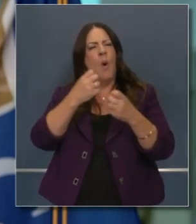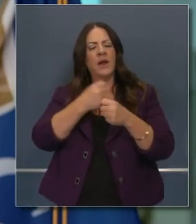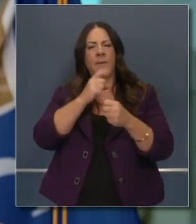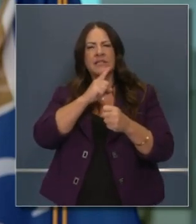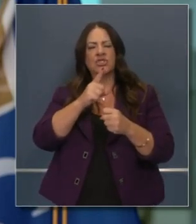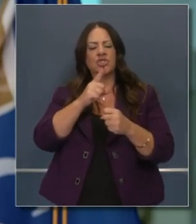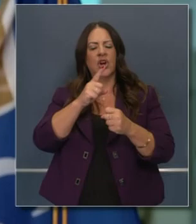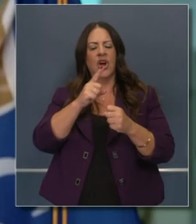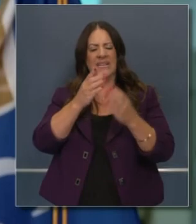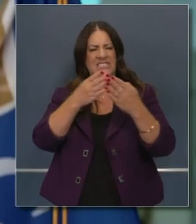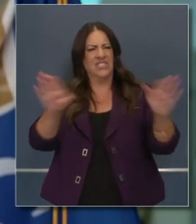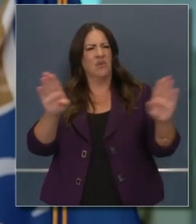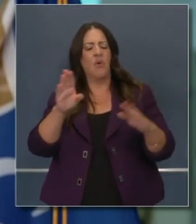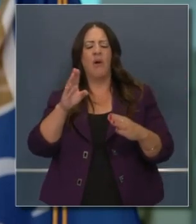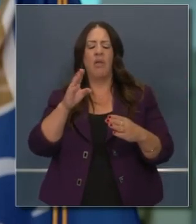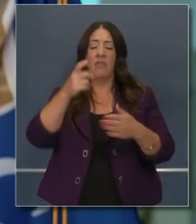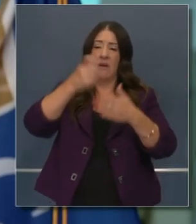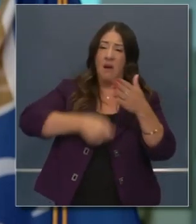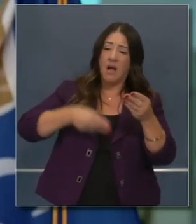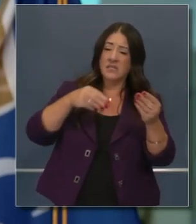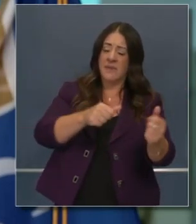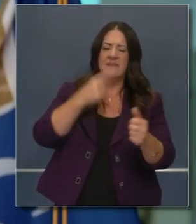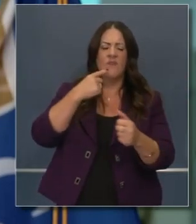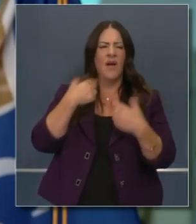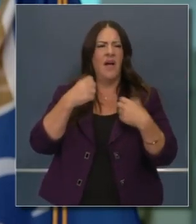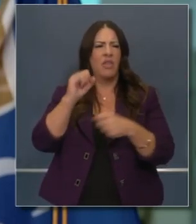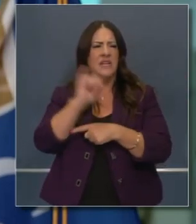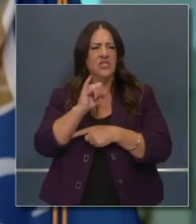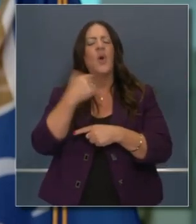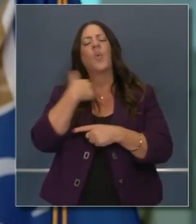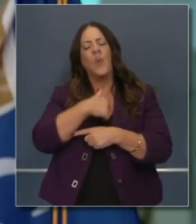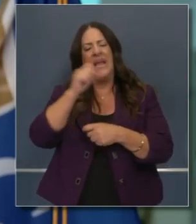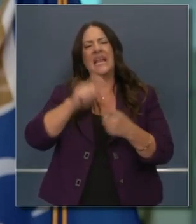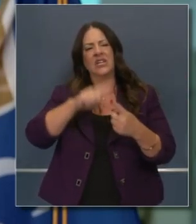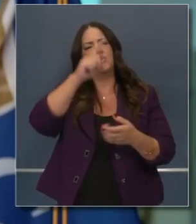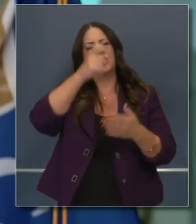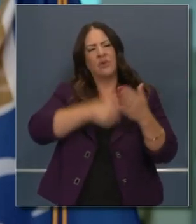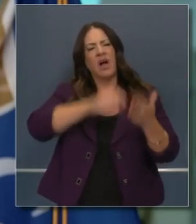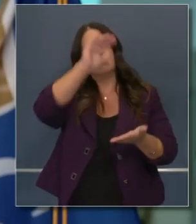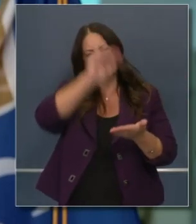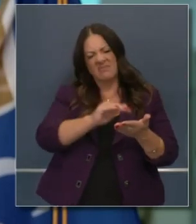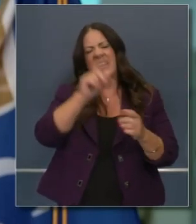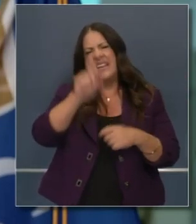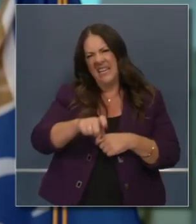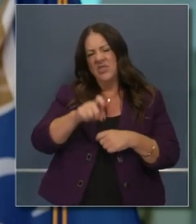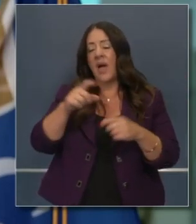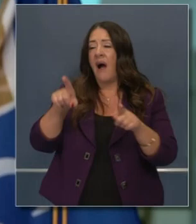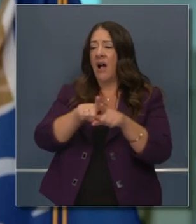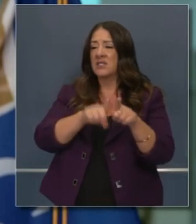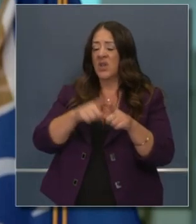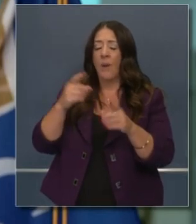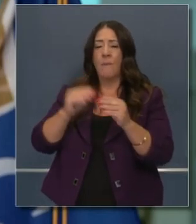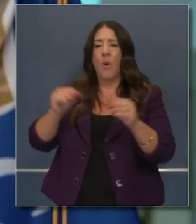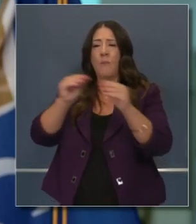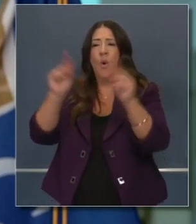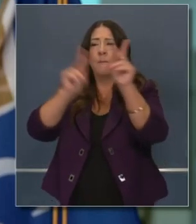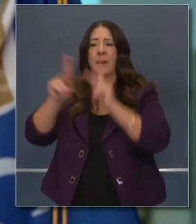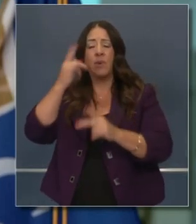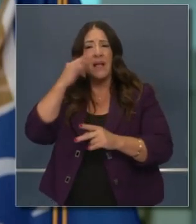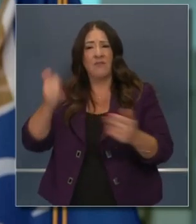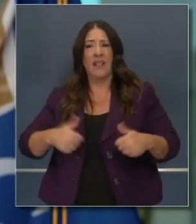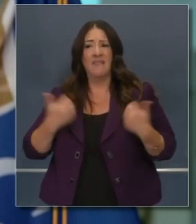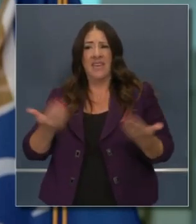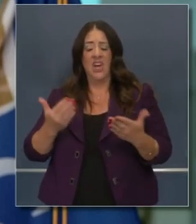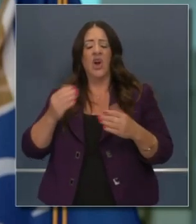largo plazo, haciendo bajar el costo de salubridad y también reduciendo los riesgos para personas de